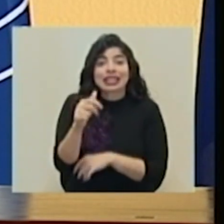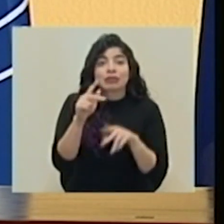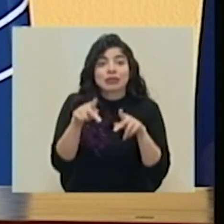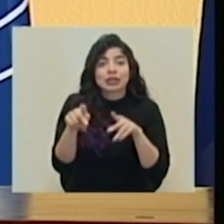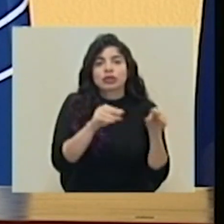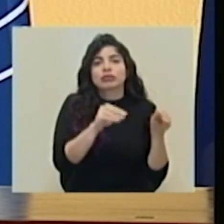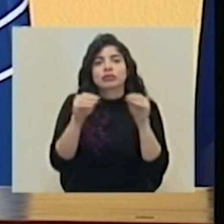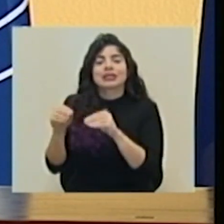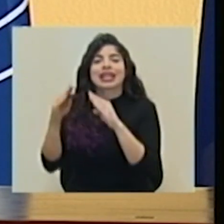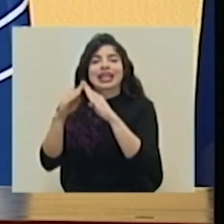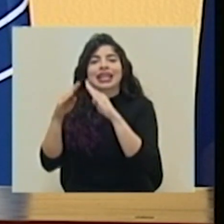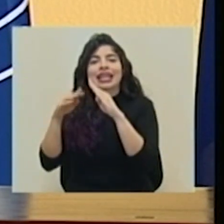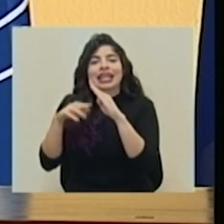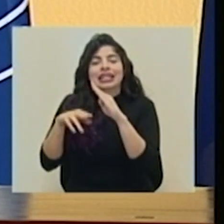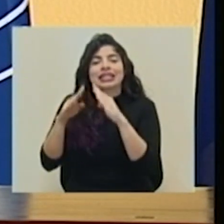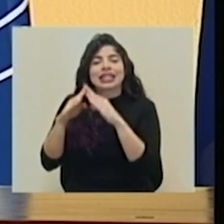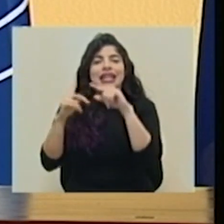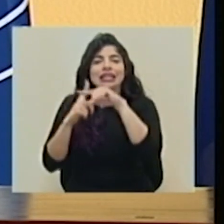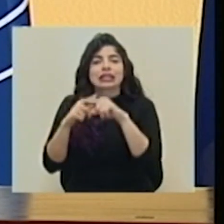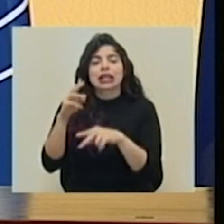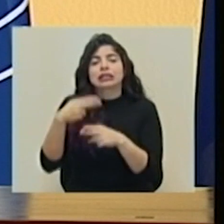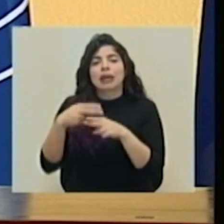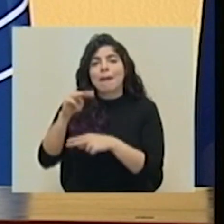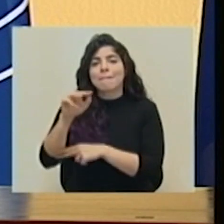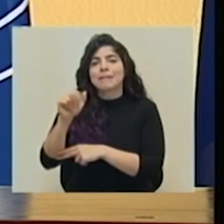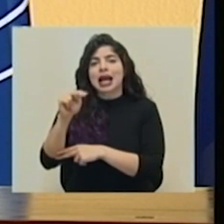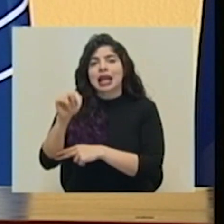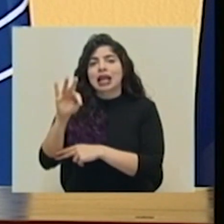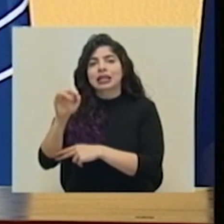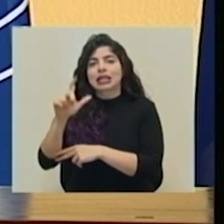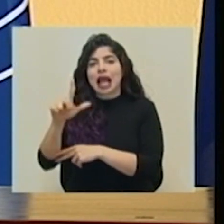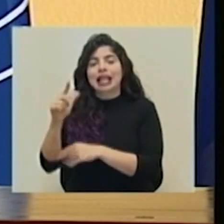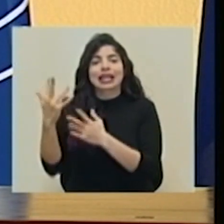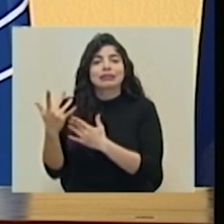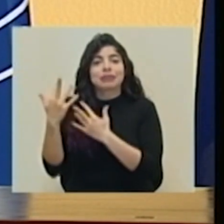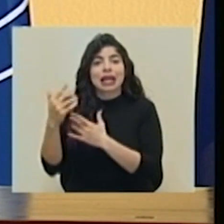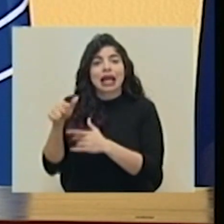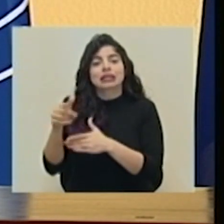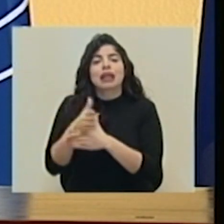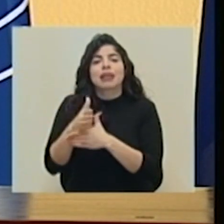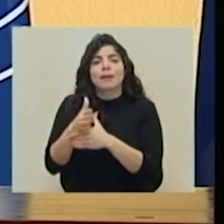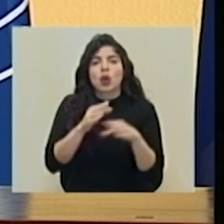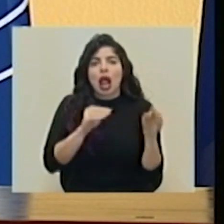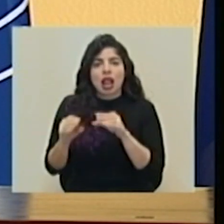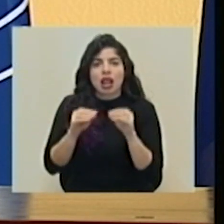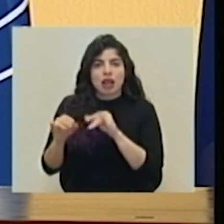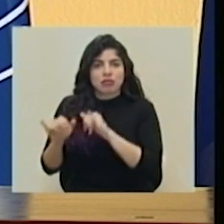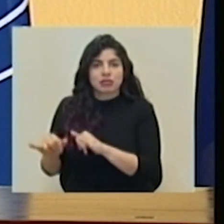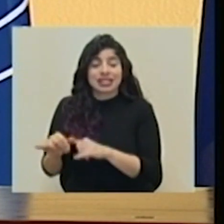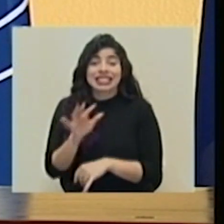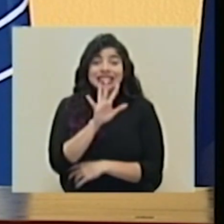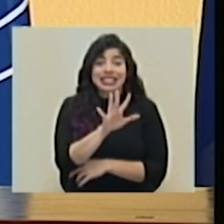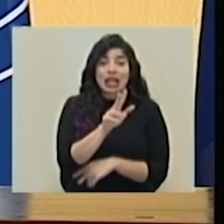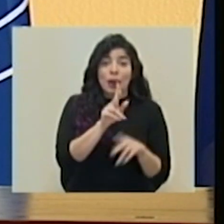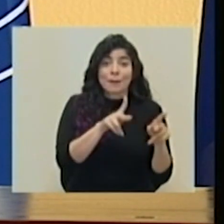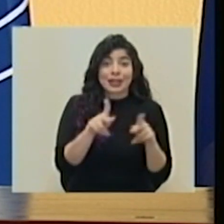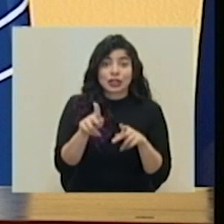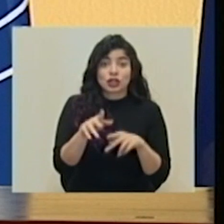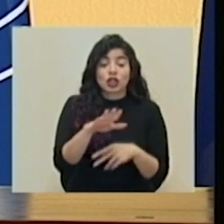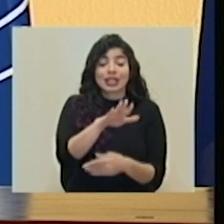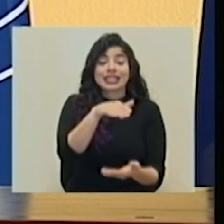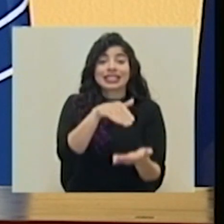ejemplo, tiene 55 votos en el colegio, Texas 38, y estados poco poblados como Alaska, Delaware, Vermont